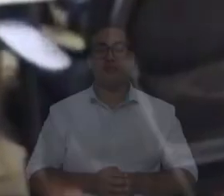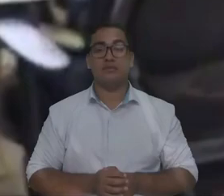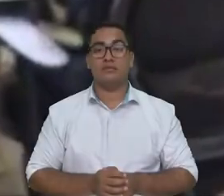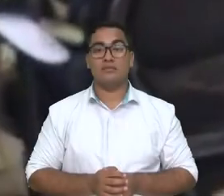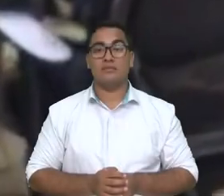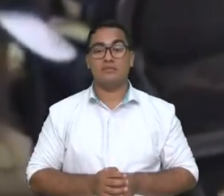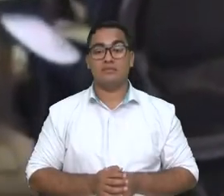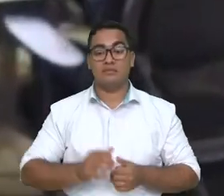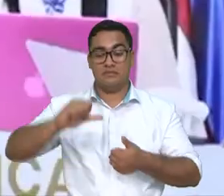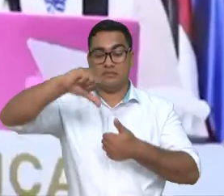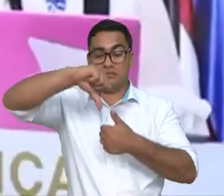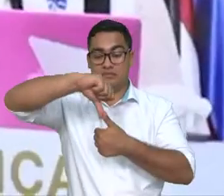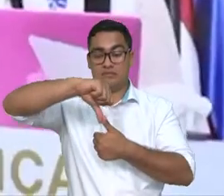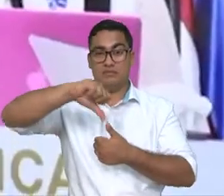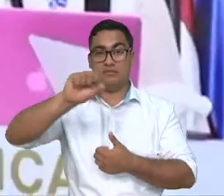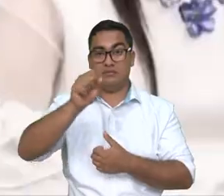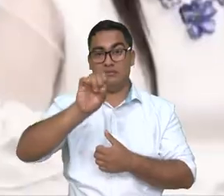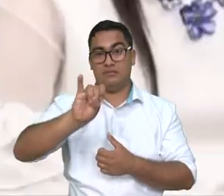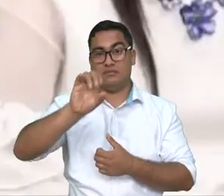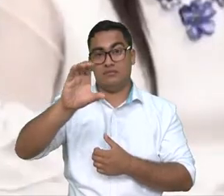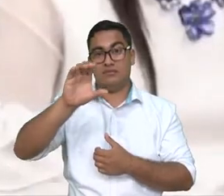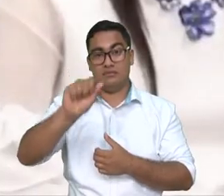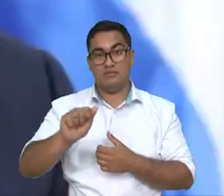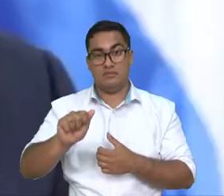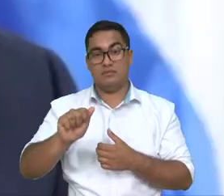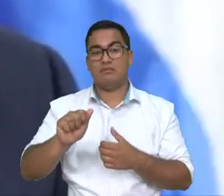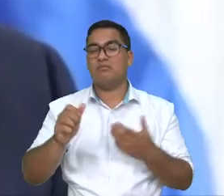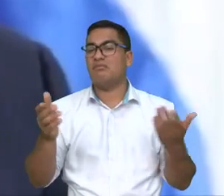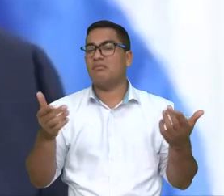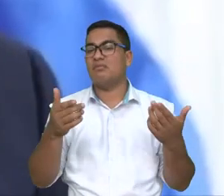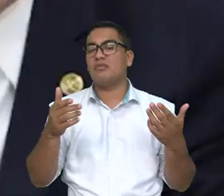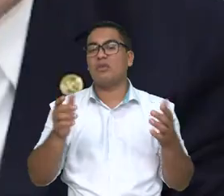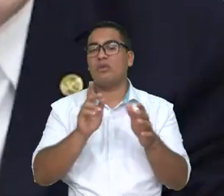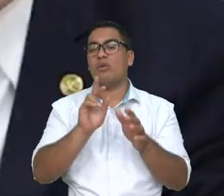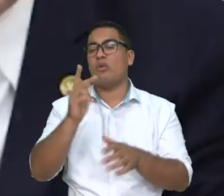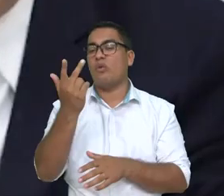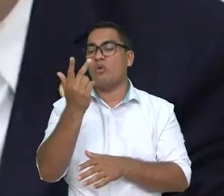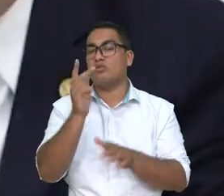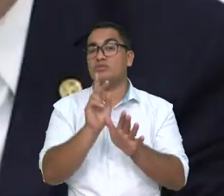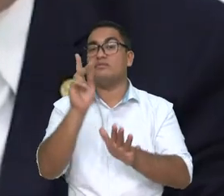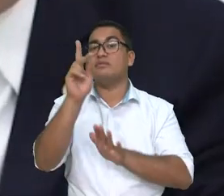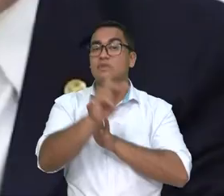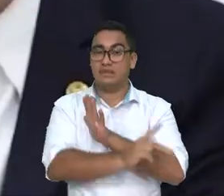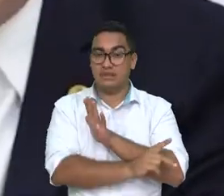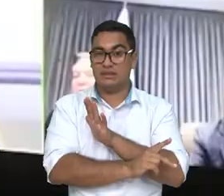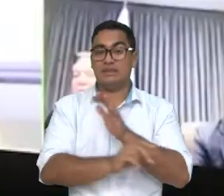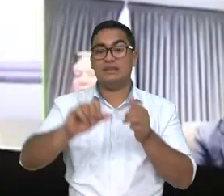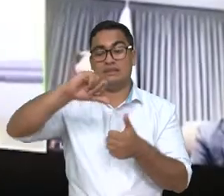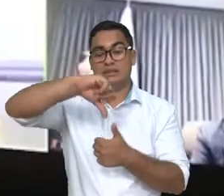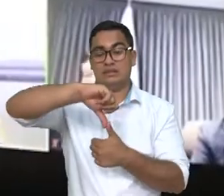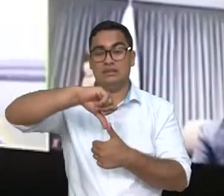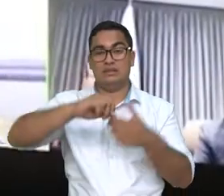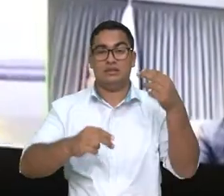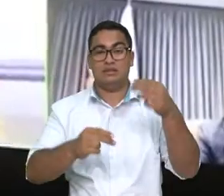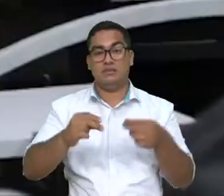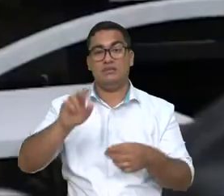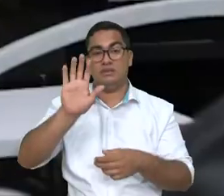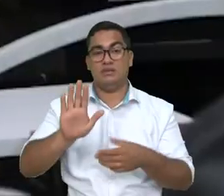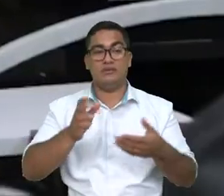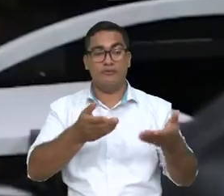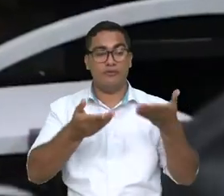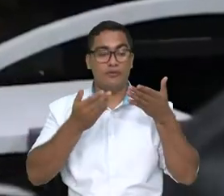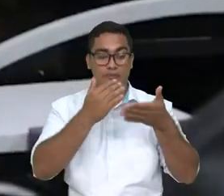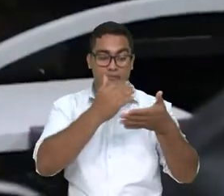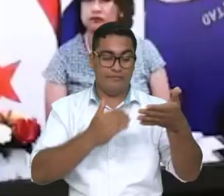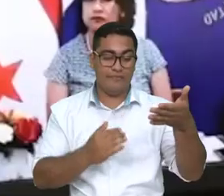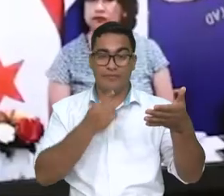El Sistema de Integración Centroamericana, SICA, integrado por 8 países de la región, en su informe número 5, destaca